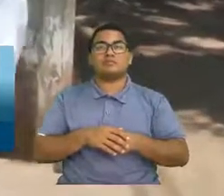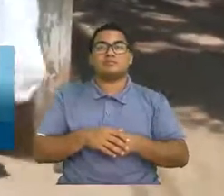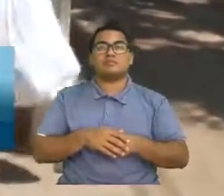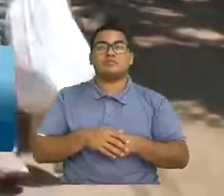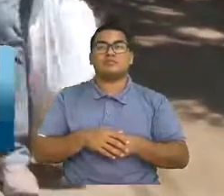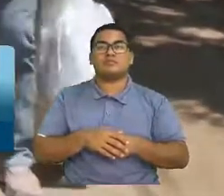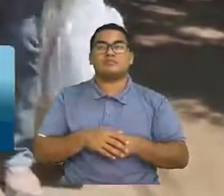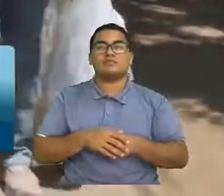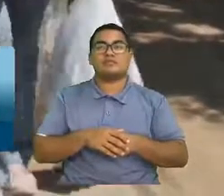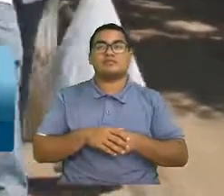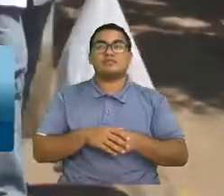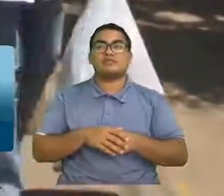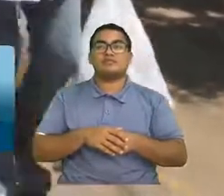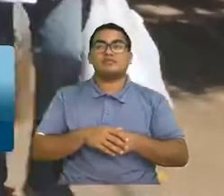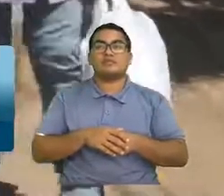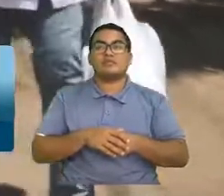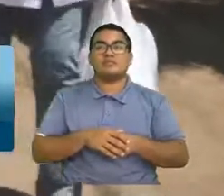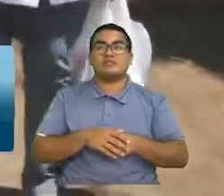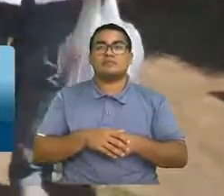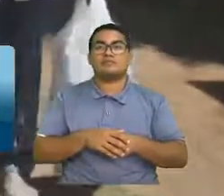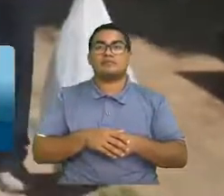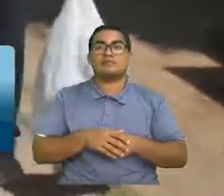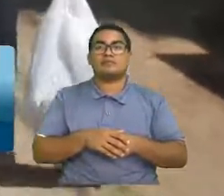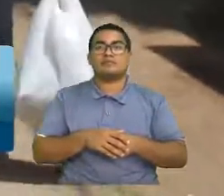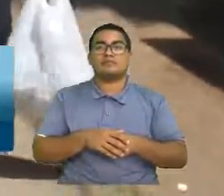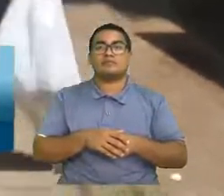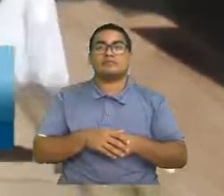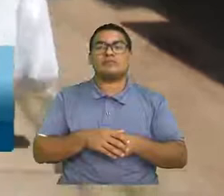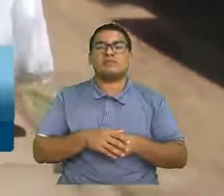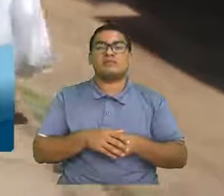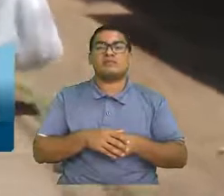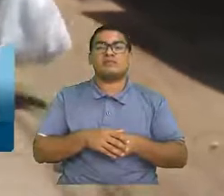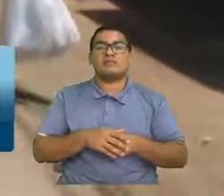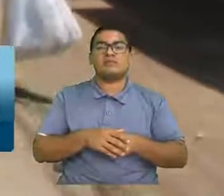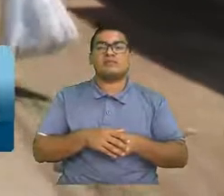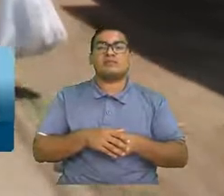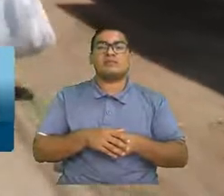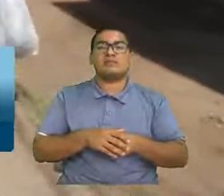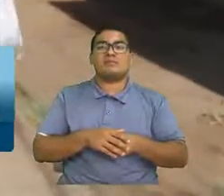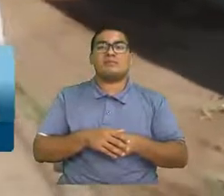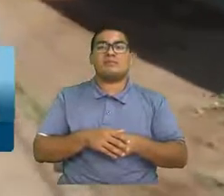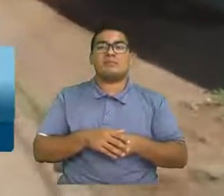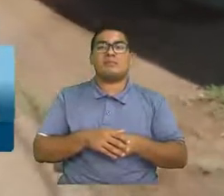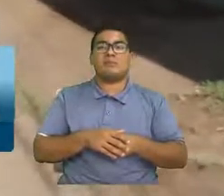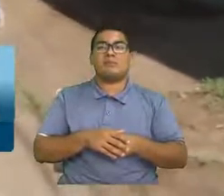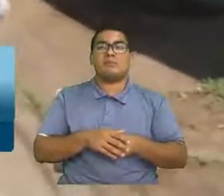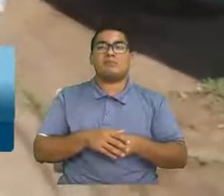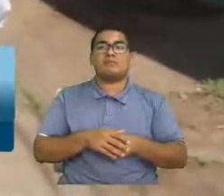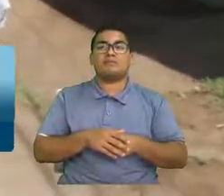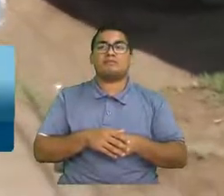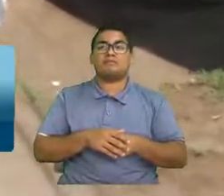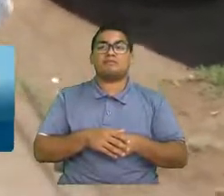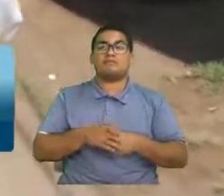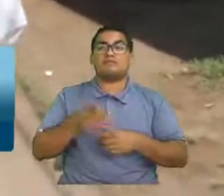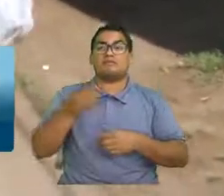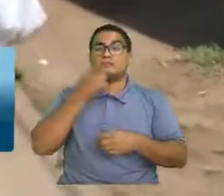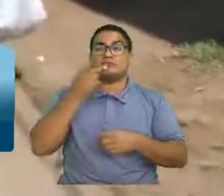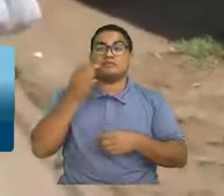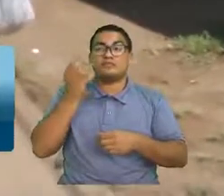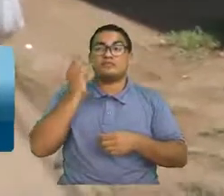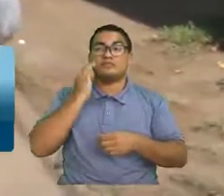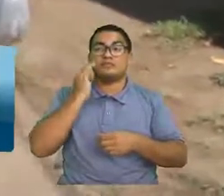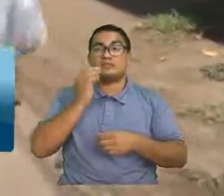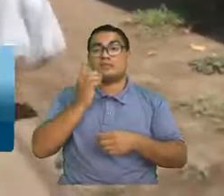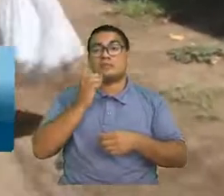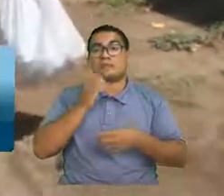los papás a veces, ay no, porque va a pasar adolorido el día de la piñata. Uh-huh. Entonces muchas veces no lo llevan una semana después